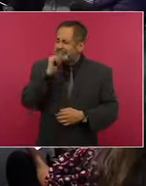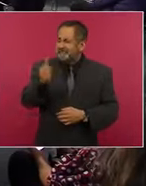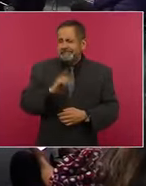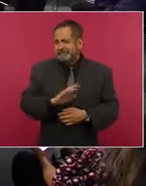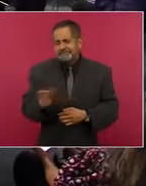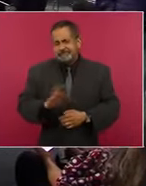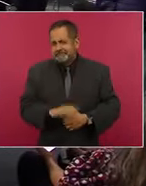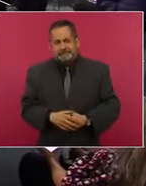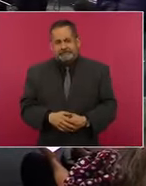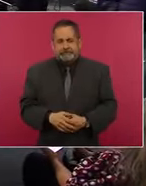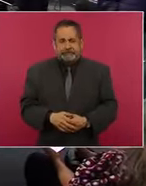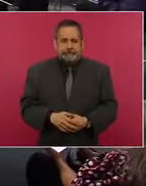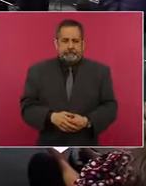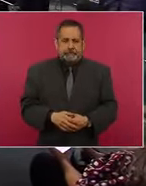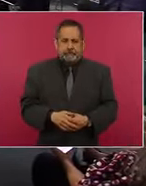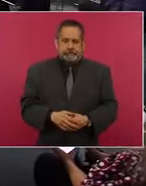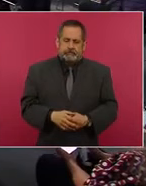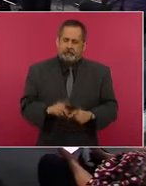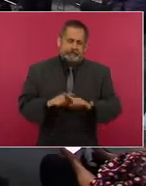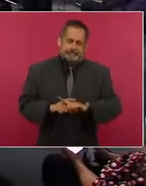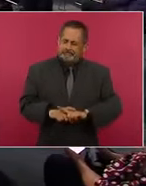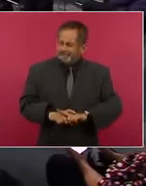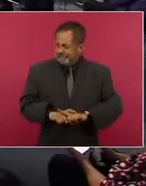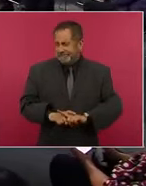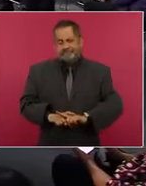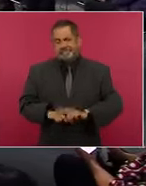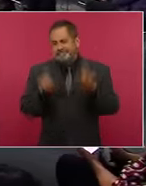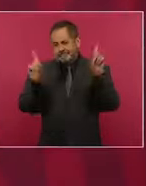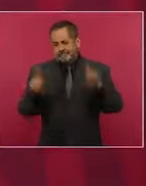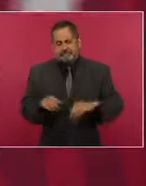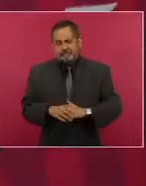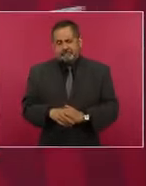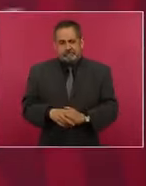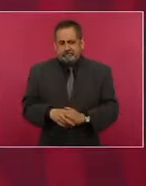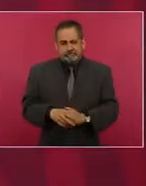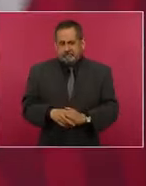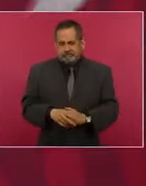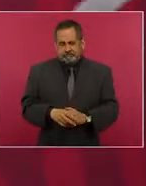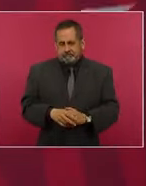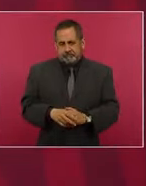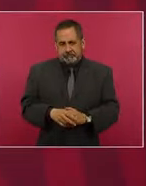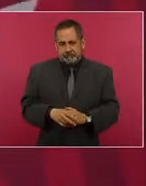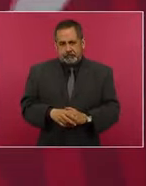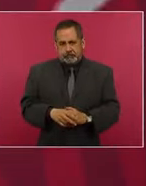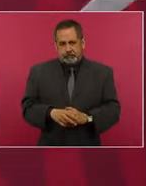pues hay una gran